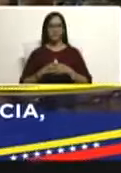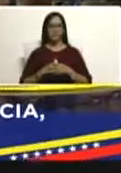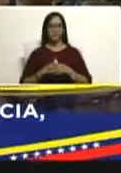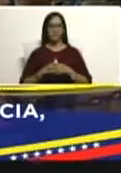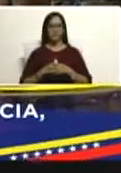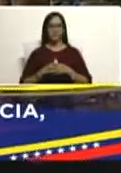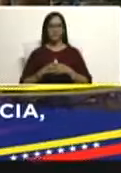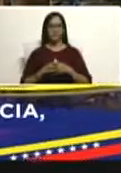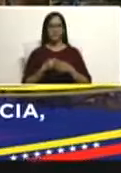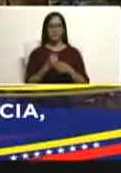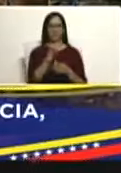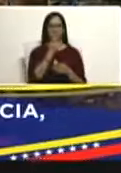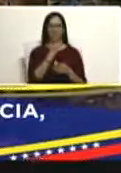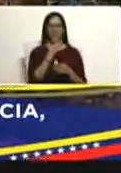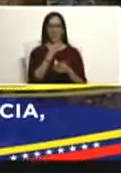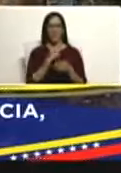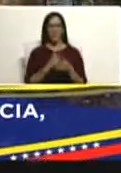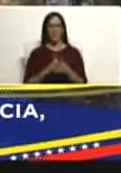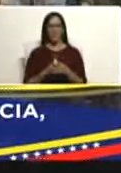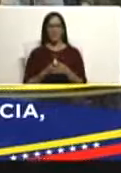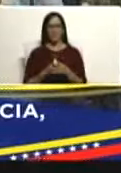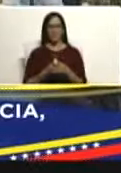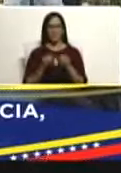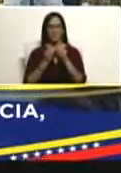Mira qué bonita la consigna, ¿eh?